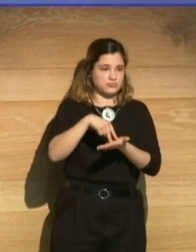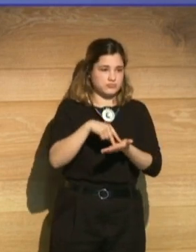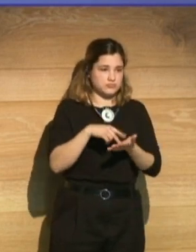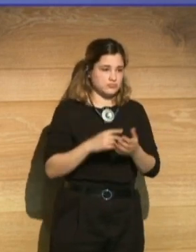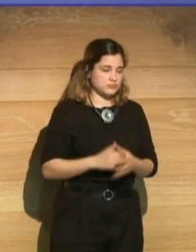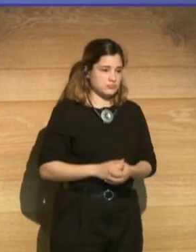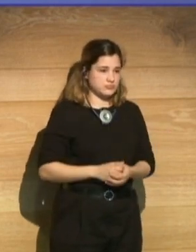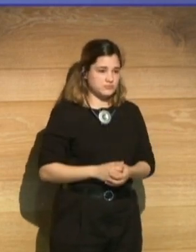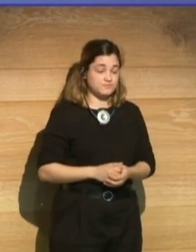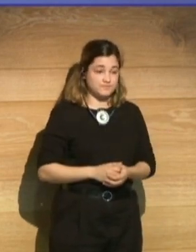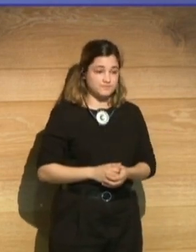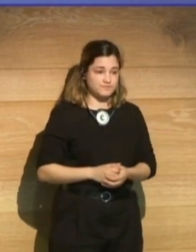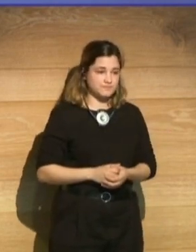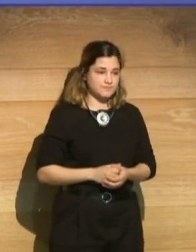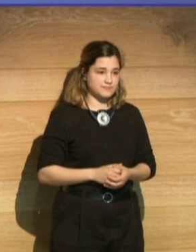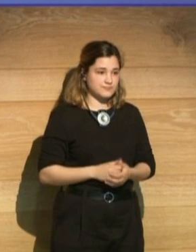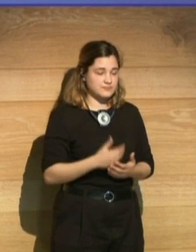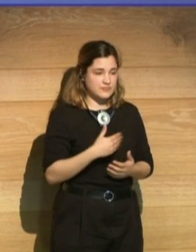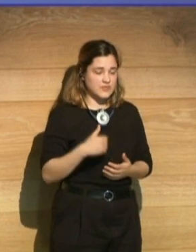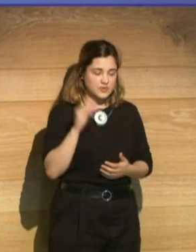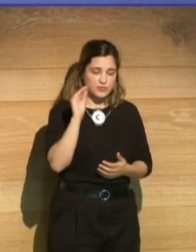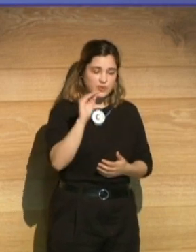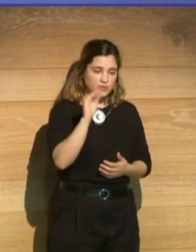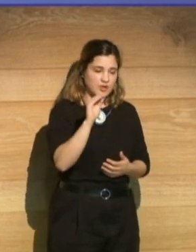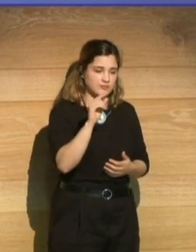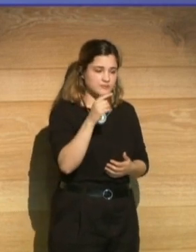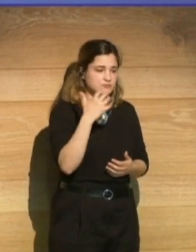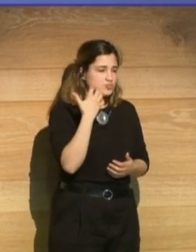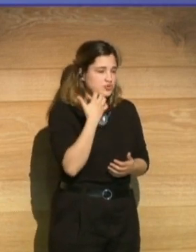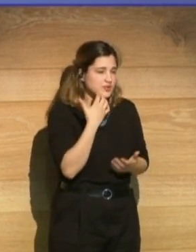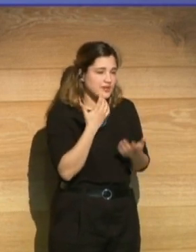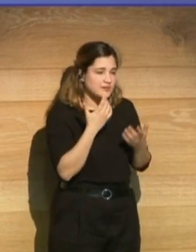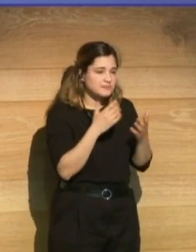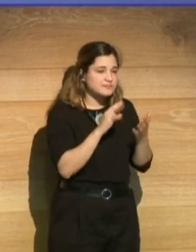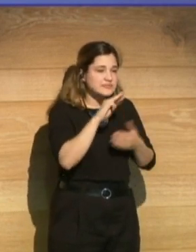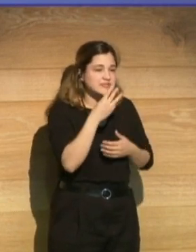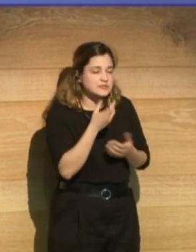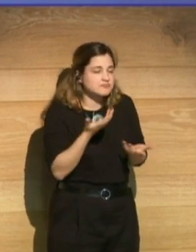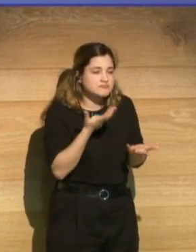recta final. Sí le quiero preguntar la curiosidad de cómo va a ser la serie.